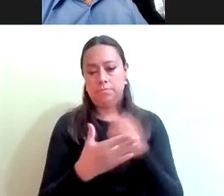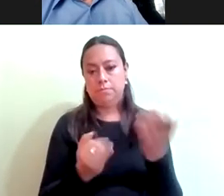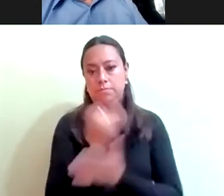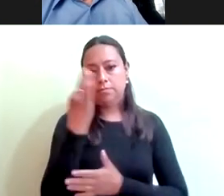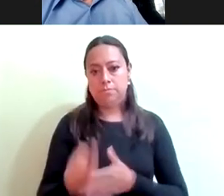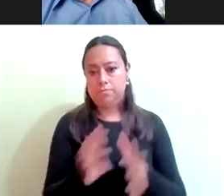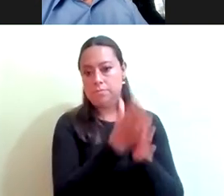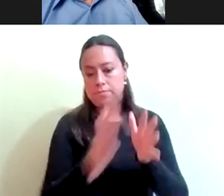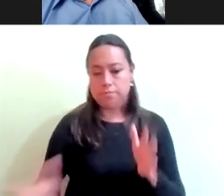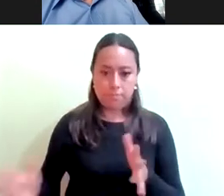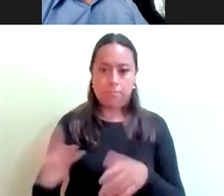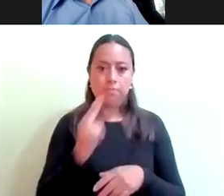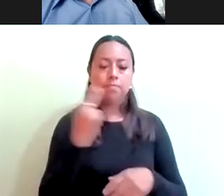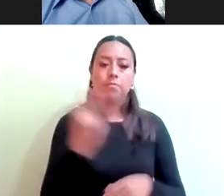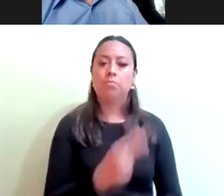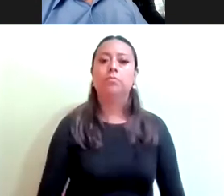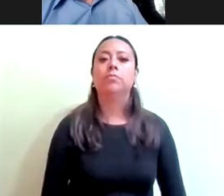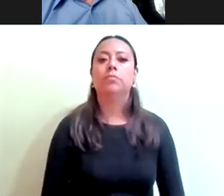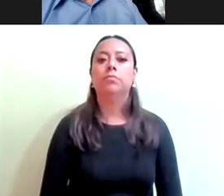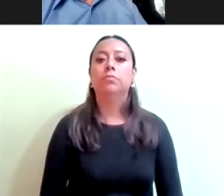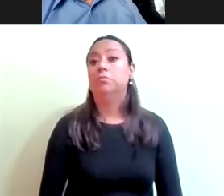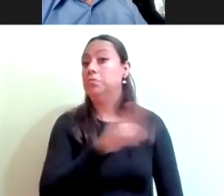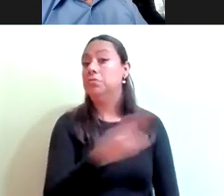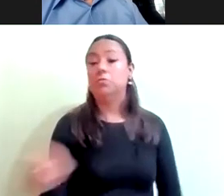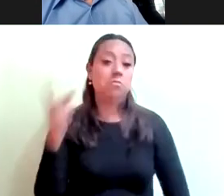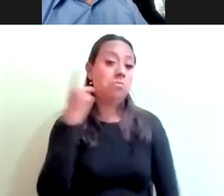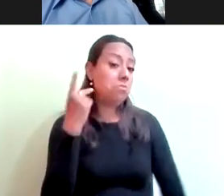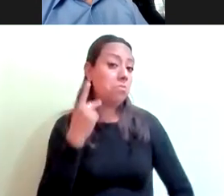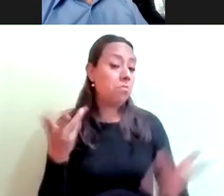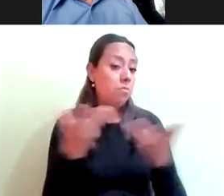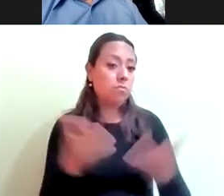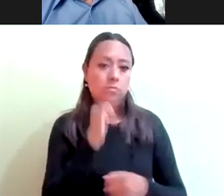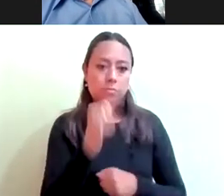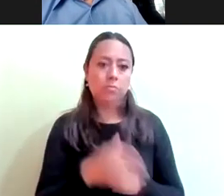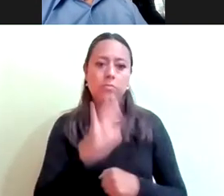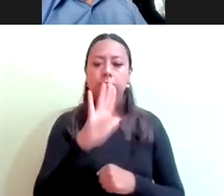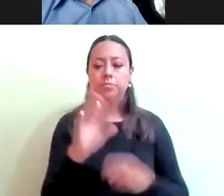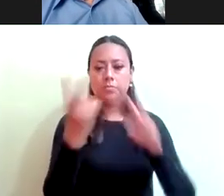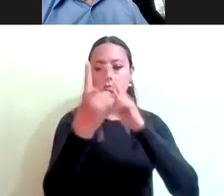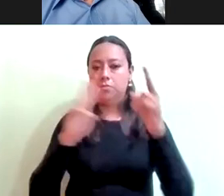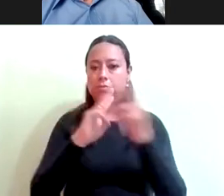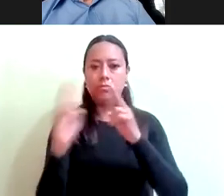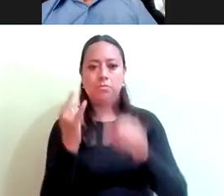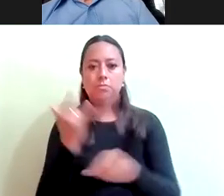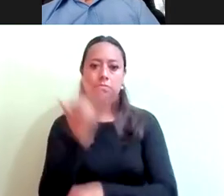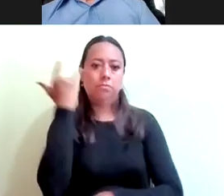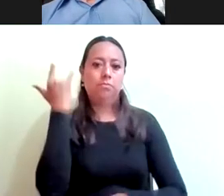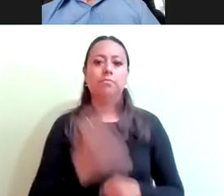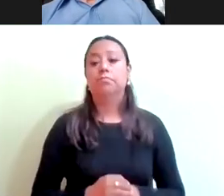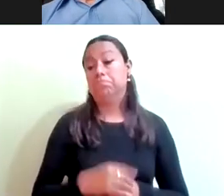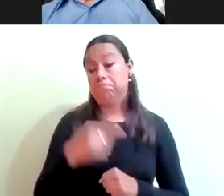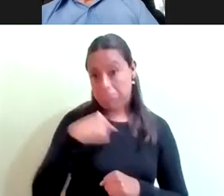extraordinario. Porque si no hacen política, están cometiendo un fraude a los vecinos y con mi voto no van a contar.